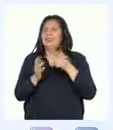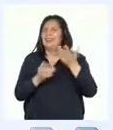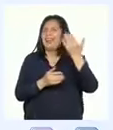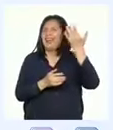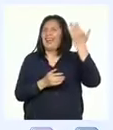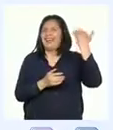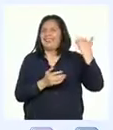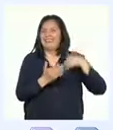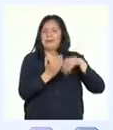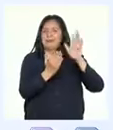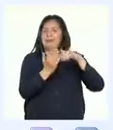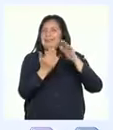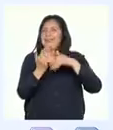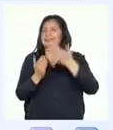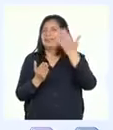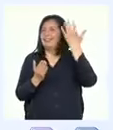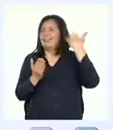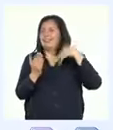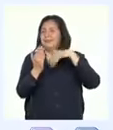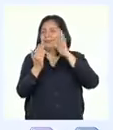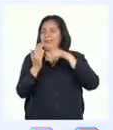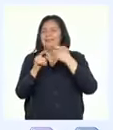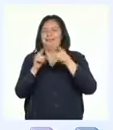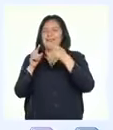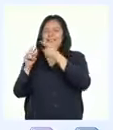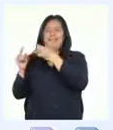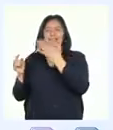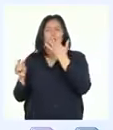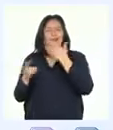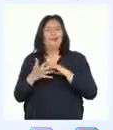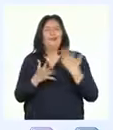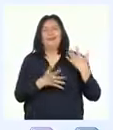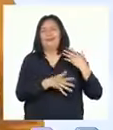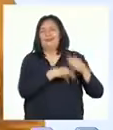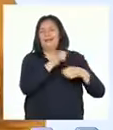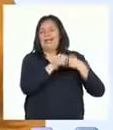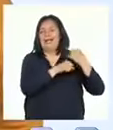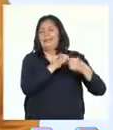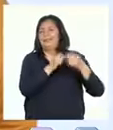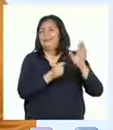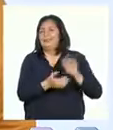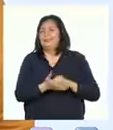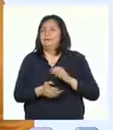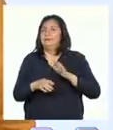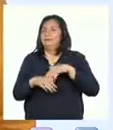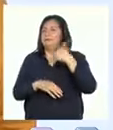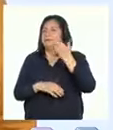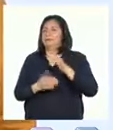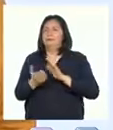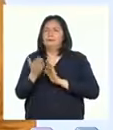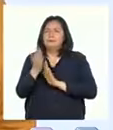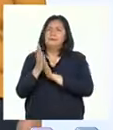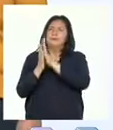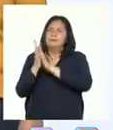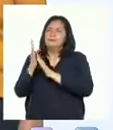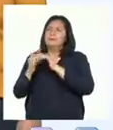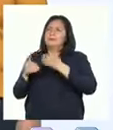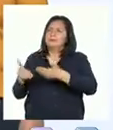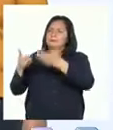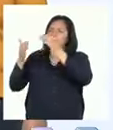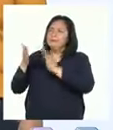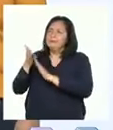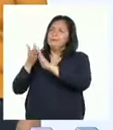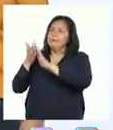con los que la casa había sido pintada a lo largo del tiempo. Después de lijar un poco,